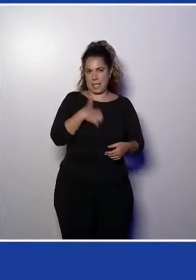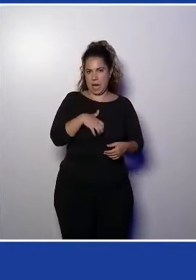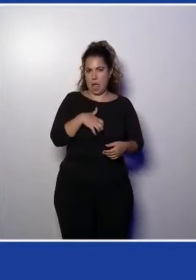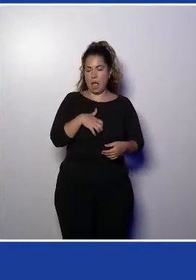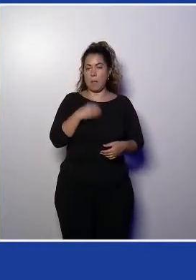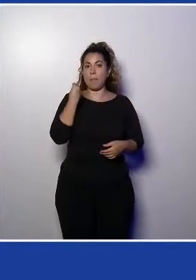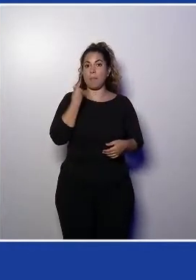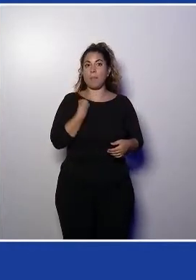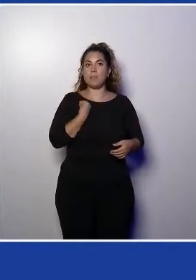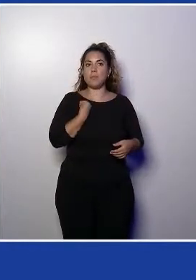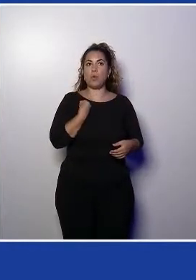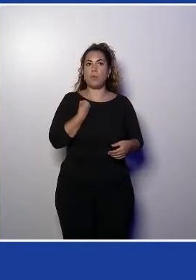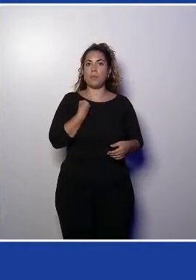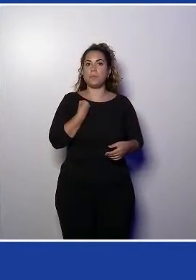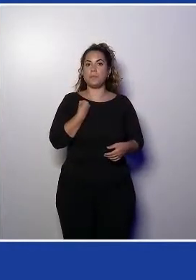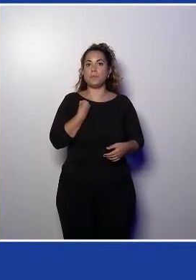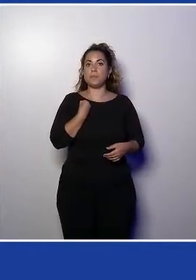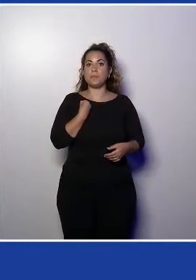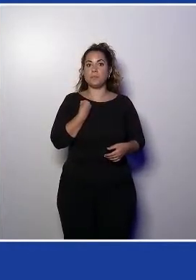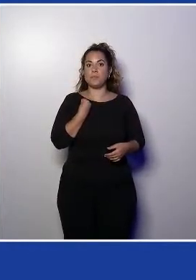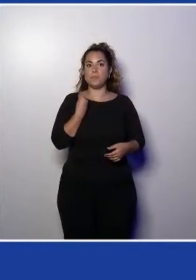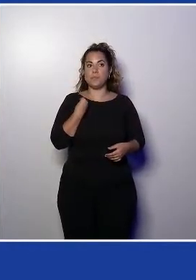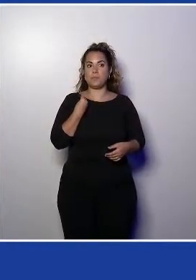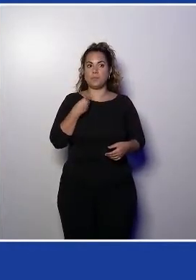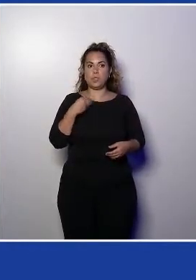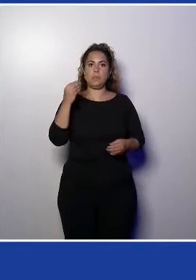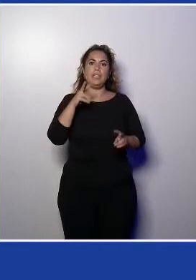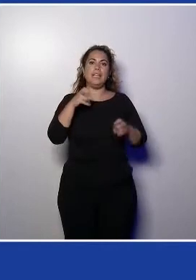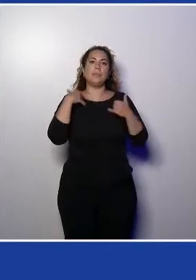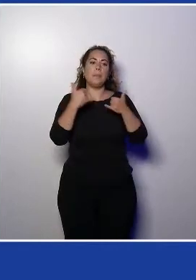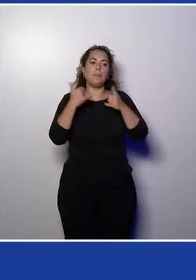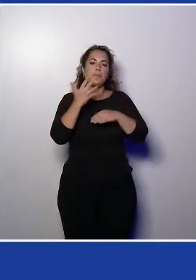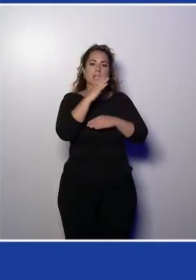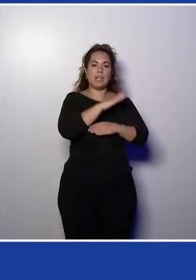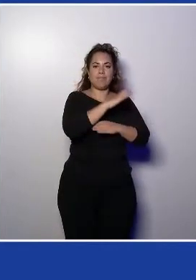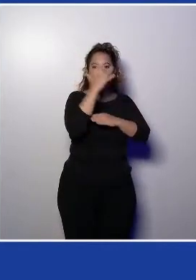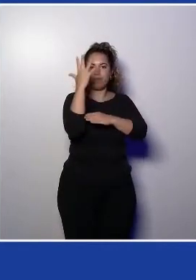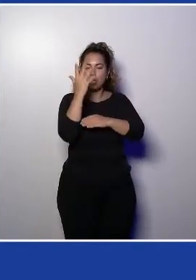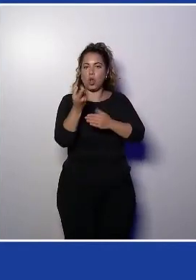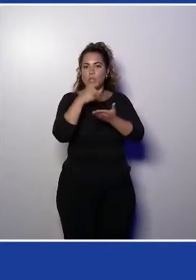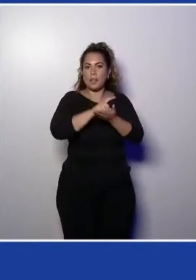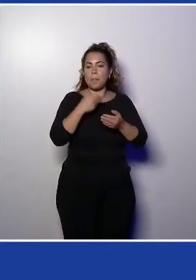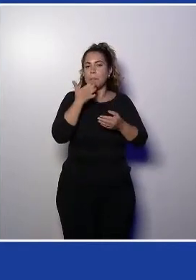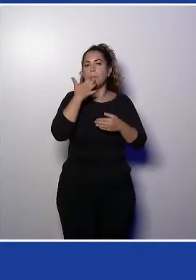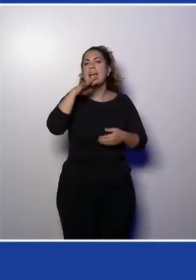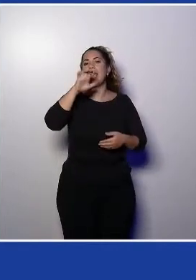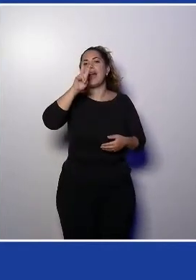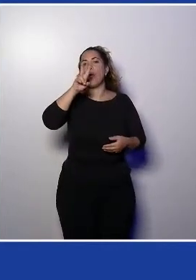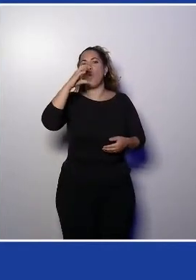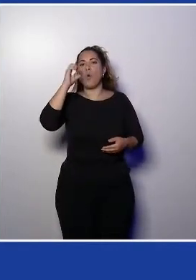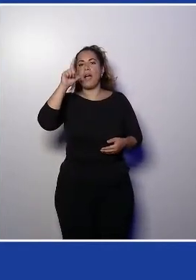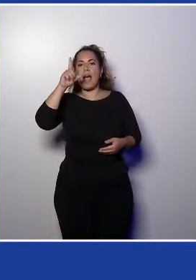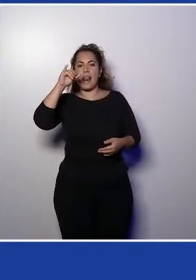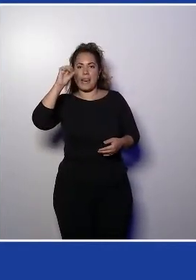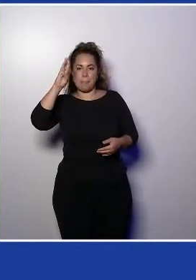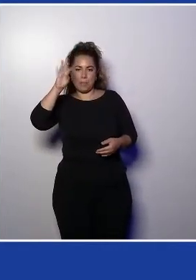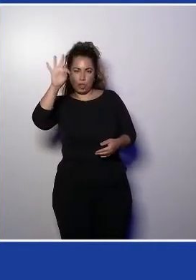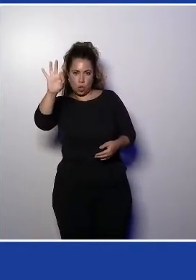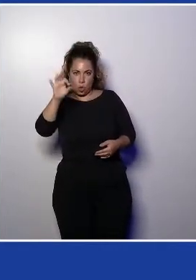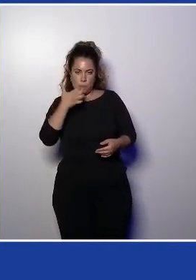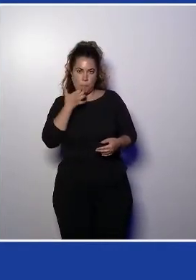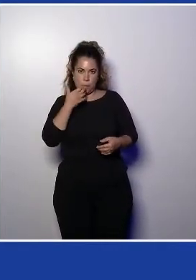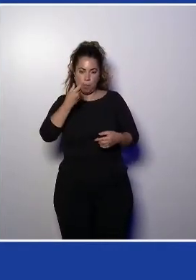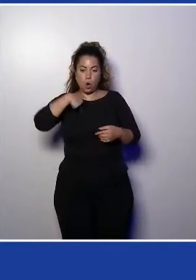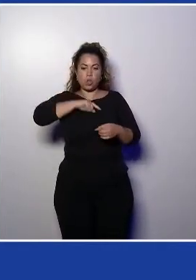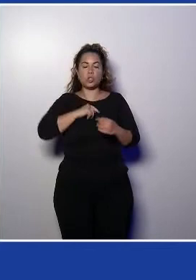hace a la línea de reforestación, eucaliptos y otro tipo de elementos que los producimos dentro de